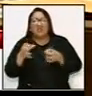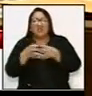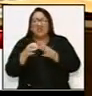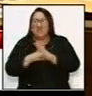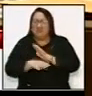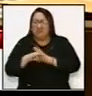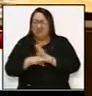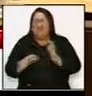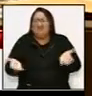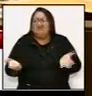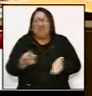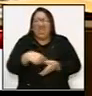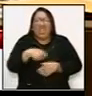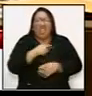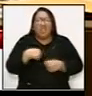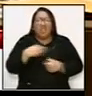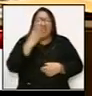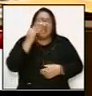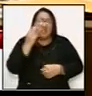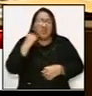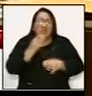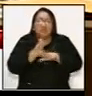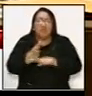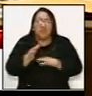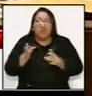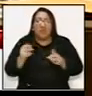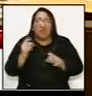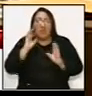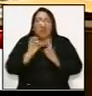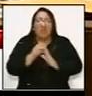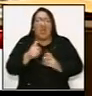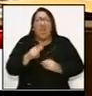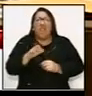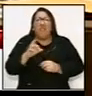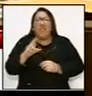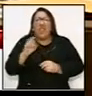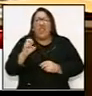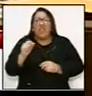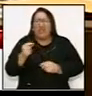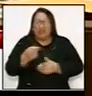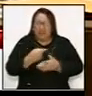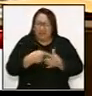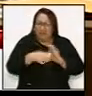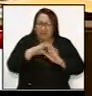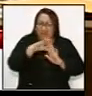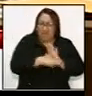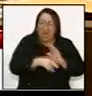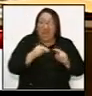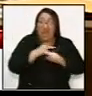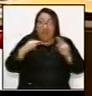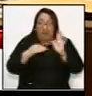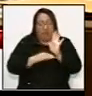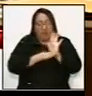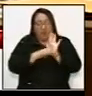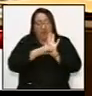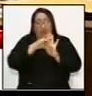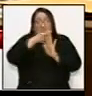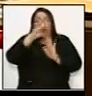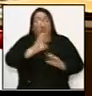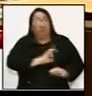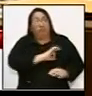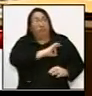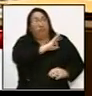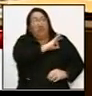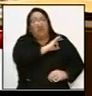tipo de intervenciones? O sea, un alférez, ¿qué experiencia puede tener para encabezar un grupo que va a detener a